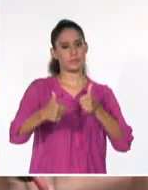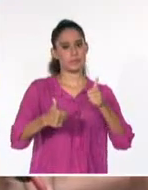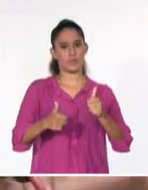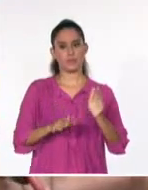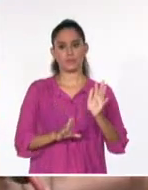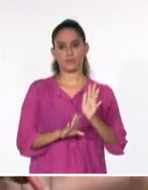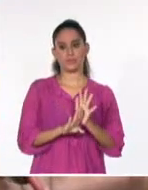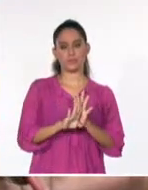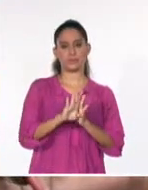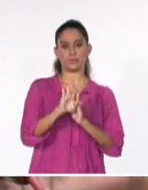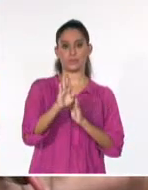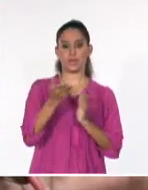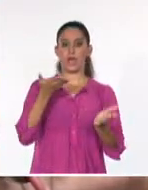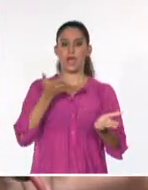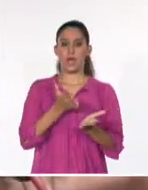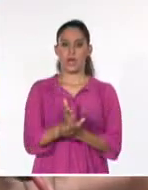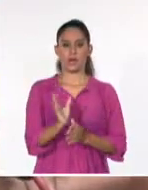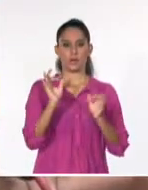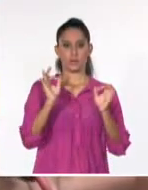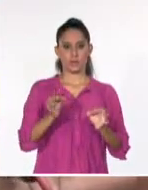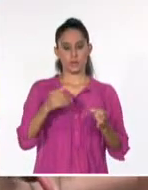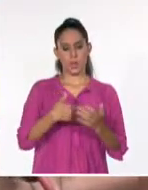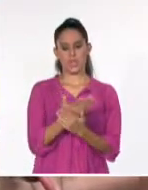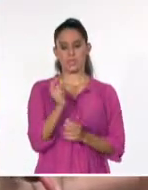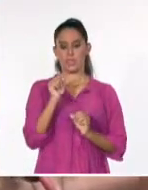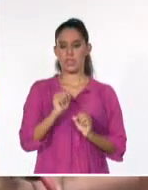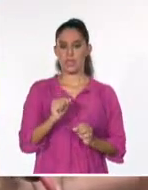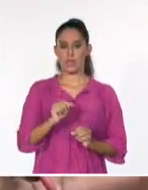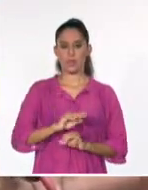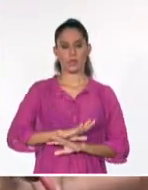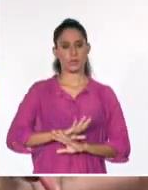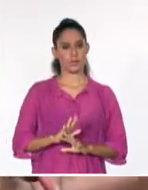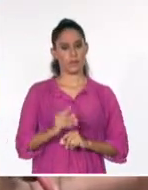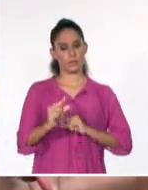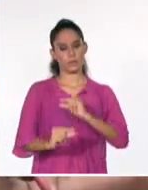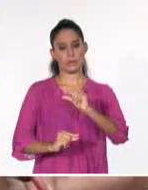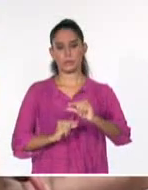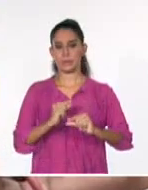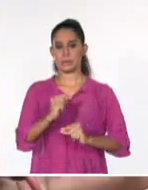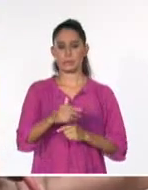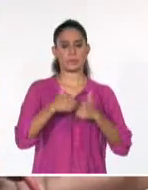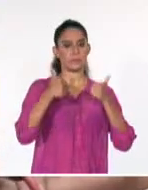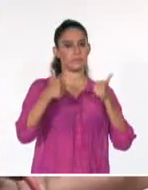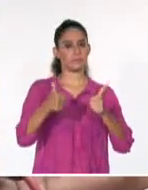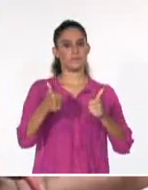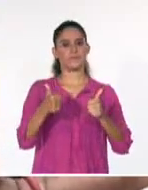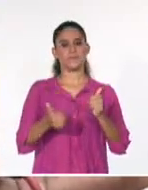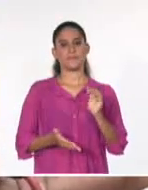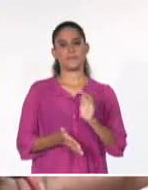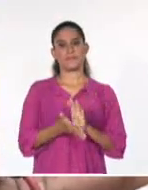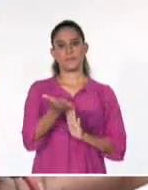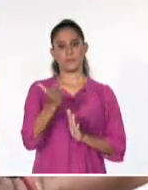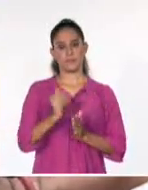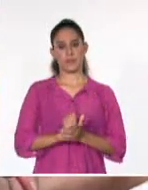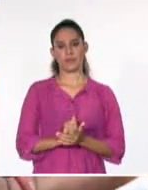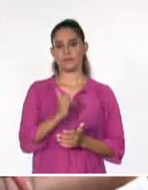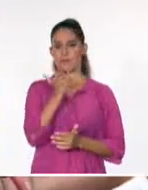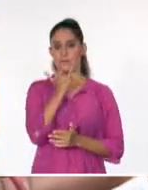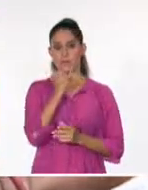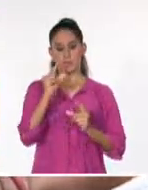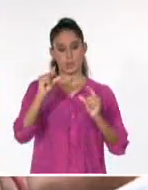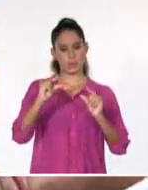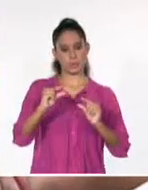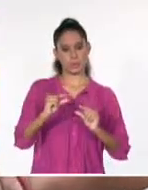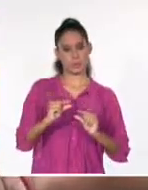va también a continuar en el día de hoy. Eso es lo que va a dar como resultado un mejoramiento en los niveles de afectación, llegar a